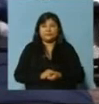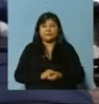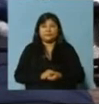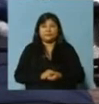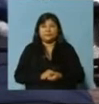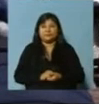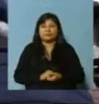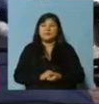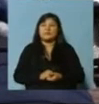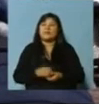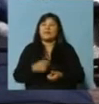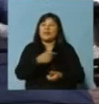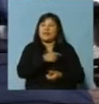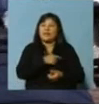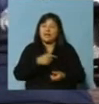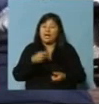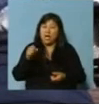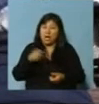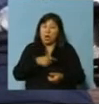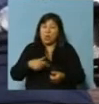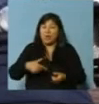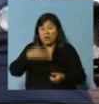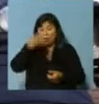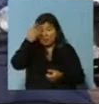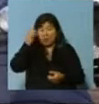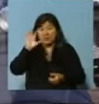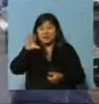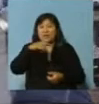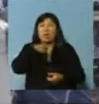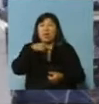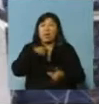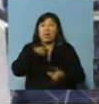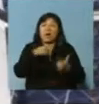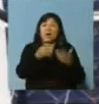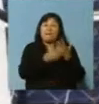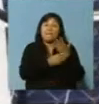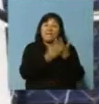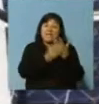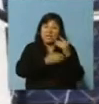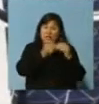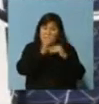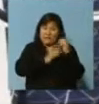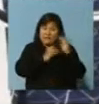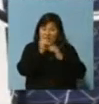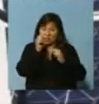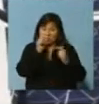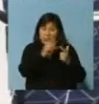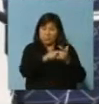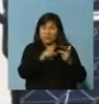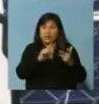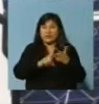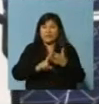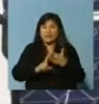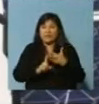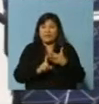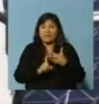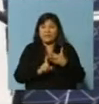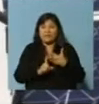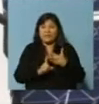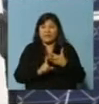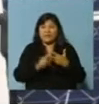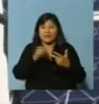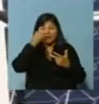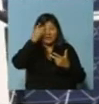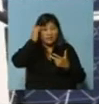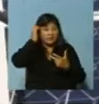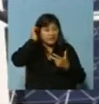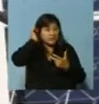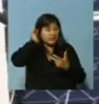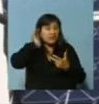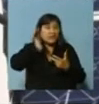Señor gobernador de la provincia de Jujuy, señor ministro de Infraestructura, acerca. ¿Se escucha?